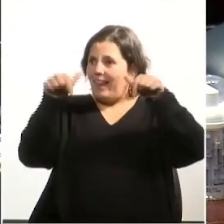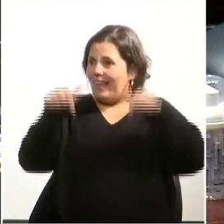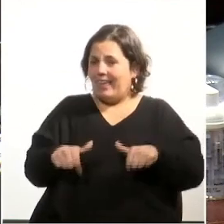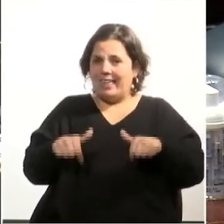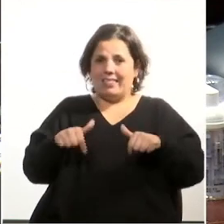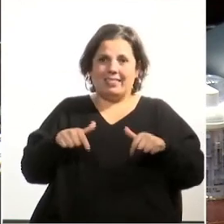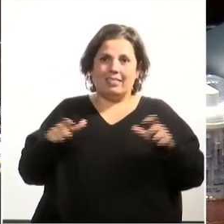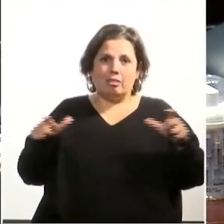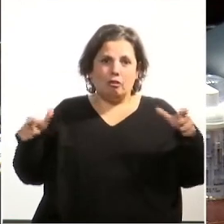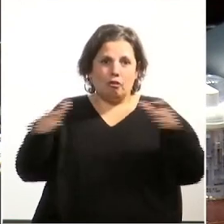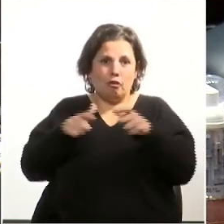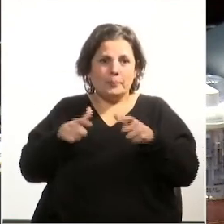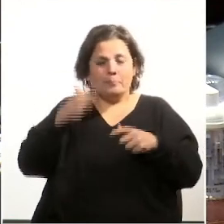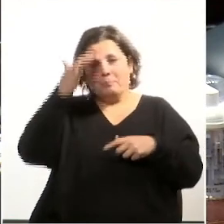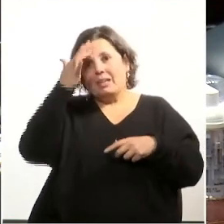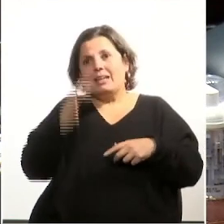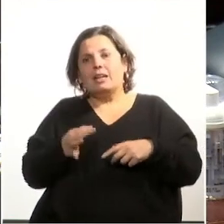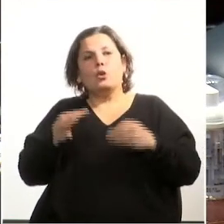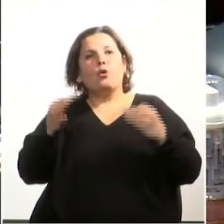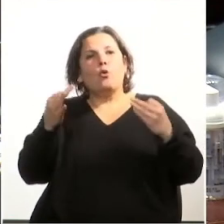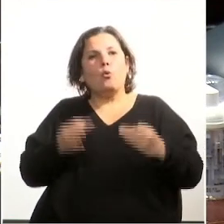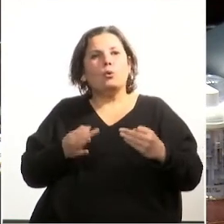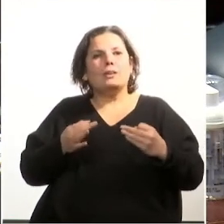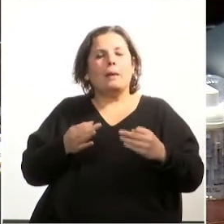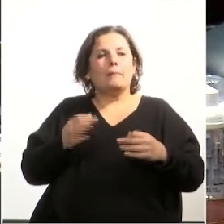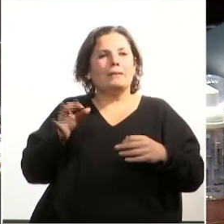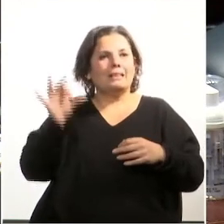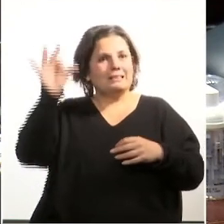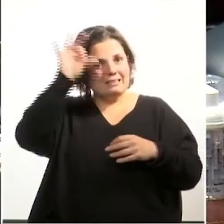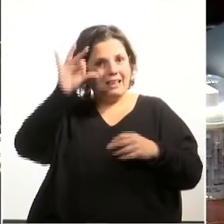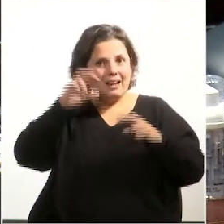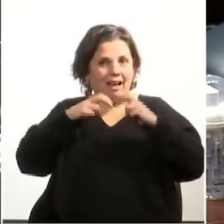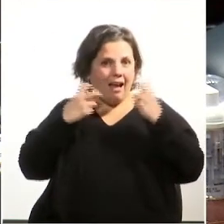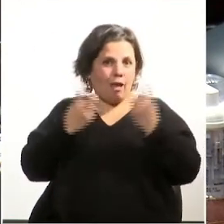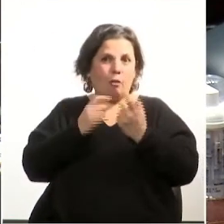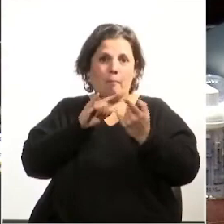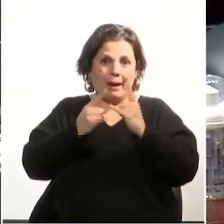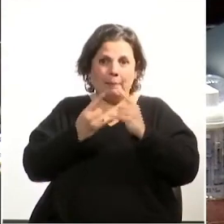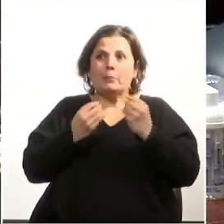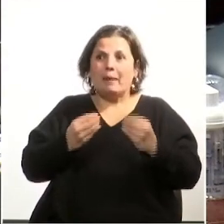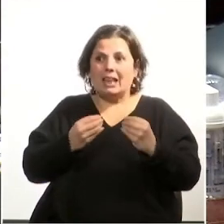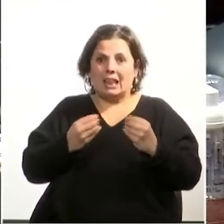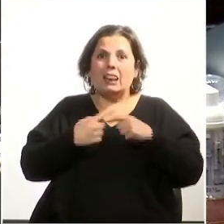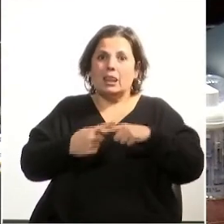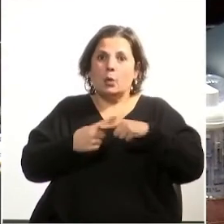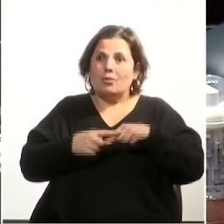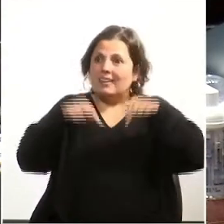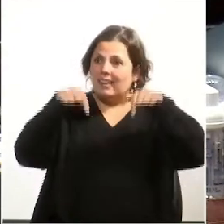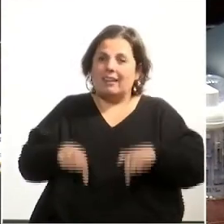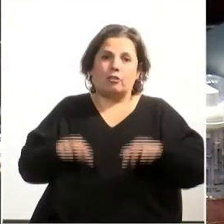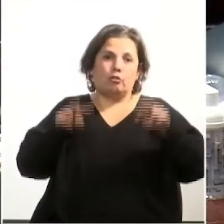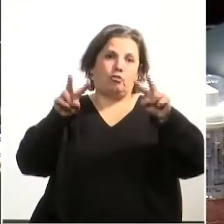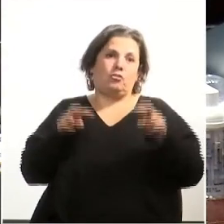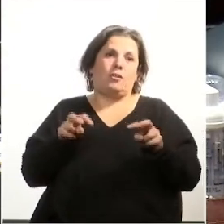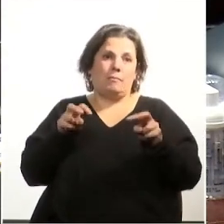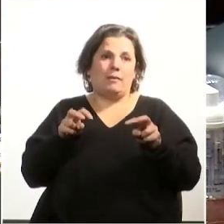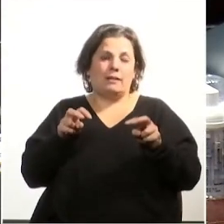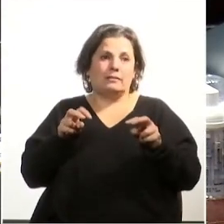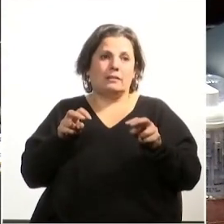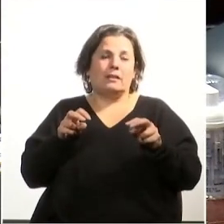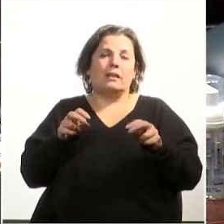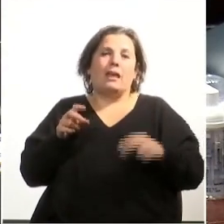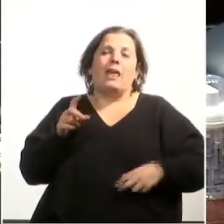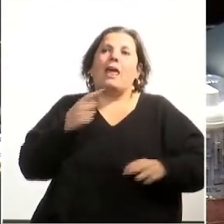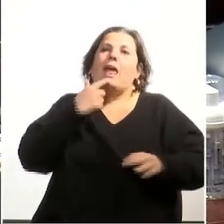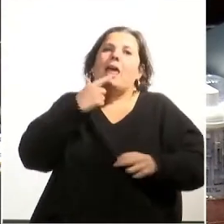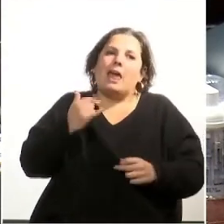instancia. Yo creo que justamente el Senado de la República y el Parlamento está para discutir estos temas. Es